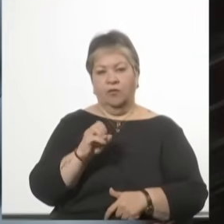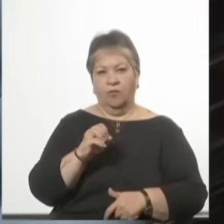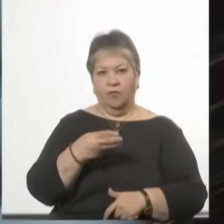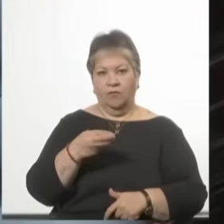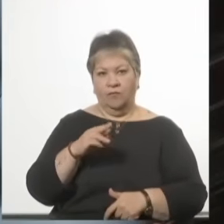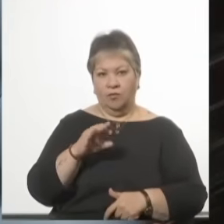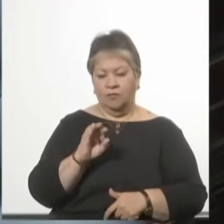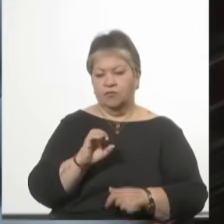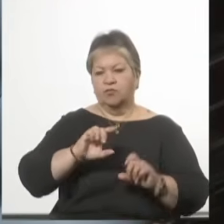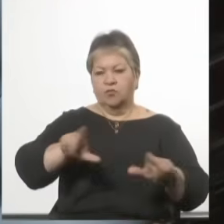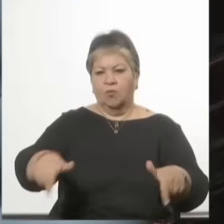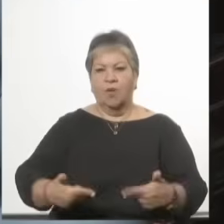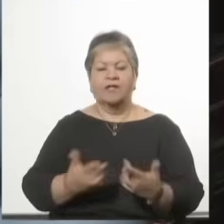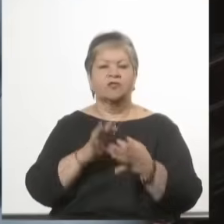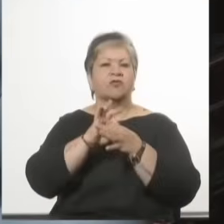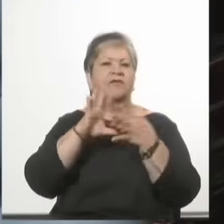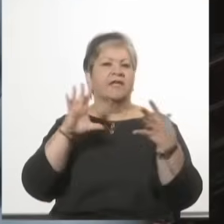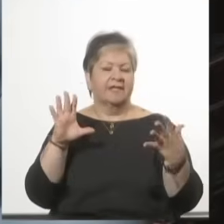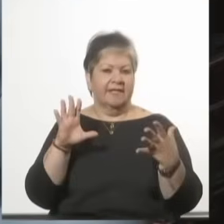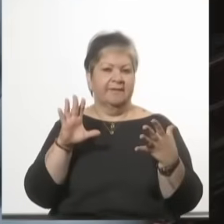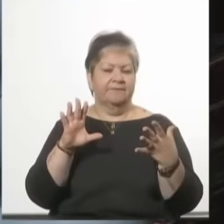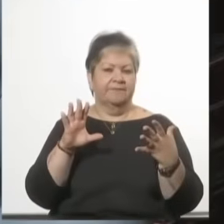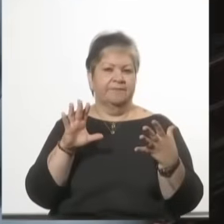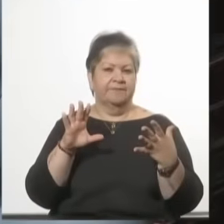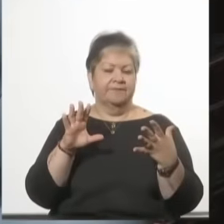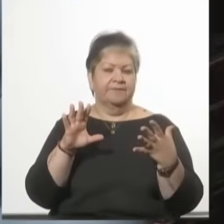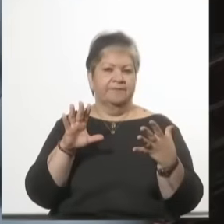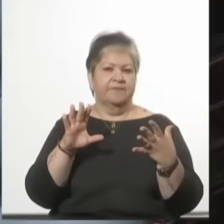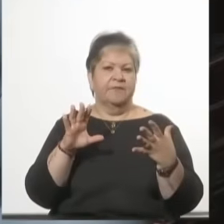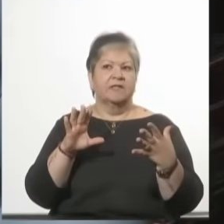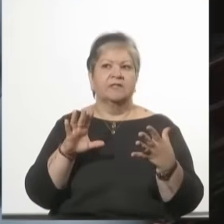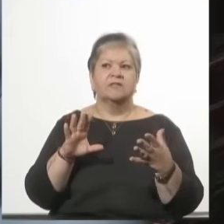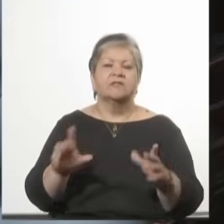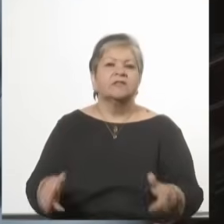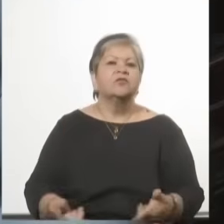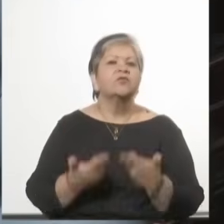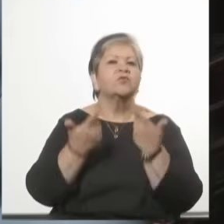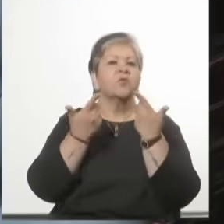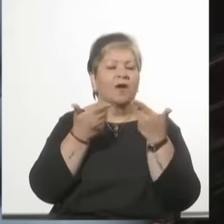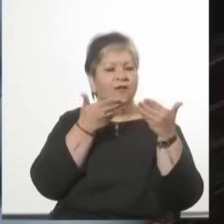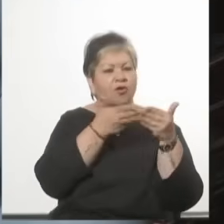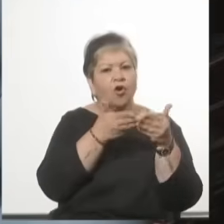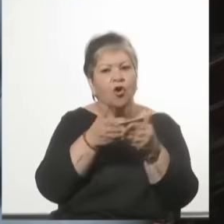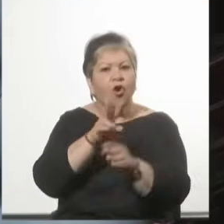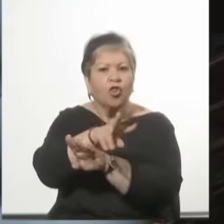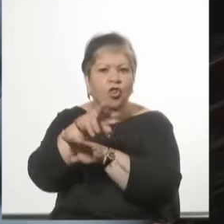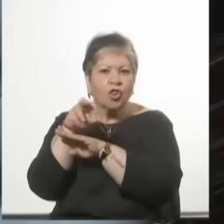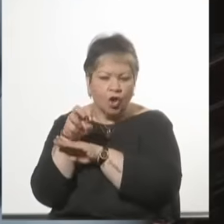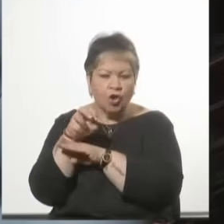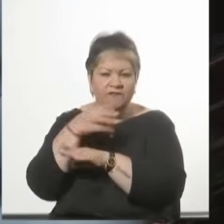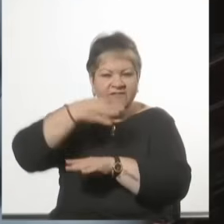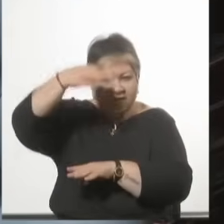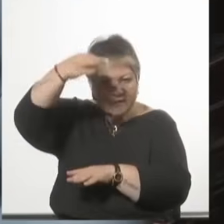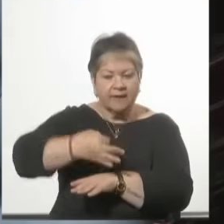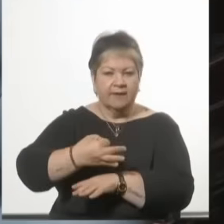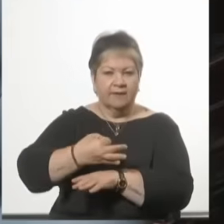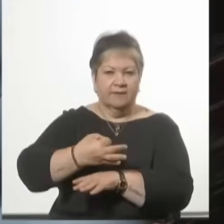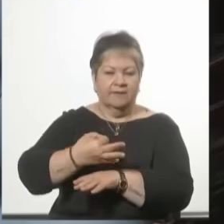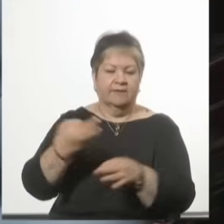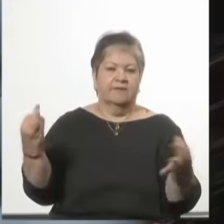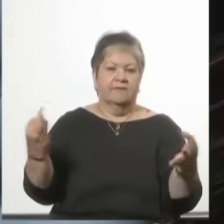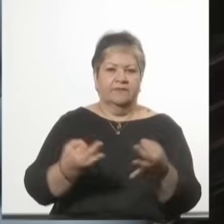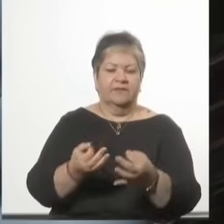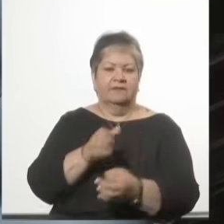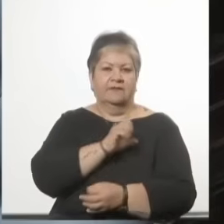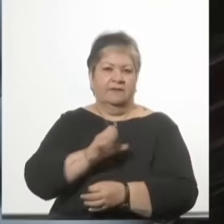hay soberanía en su sentido esencial sin la presencia y control real y eficiente del Estado.